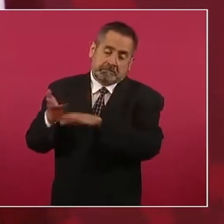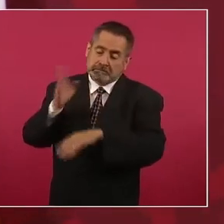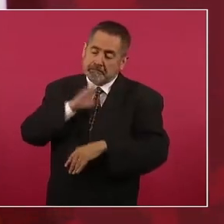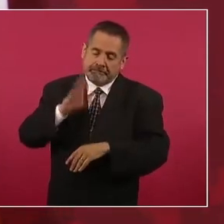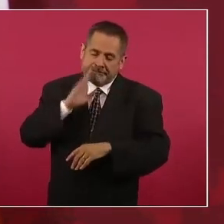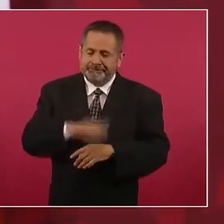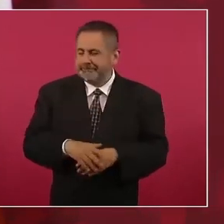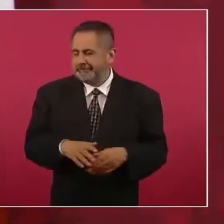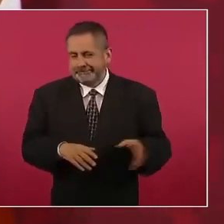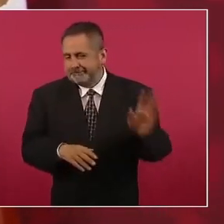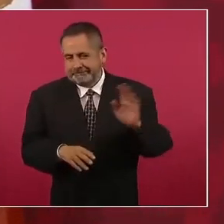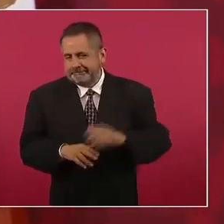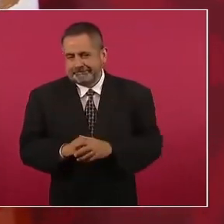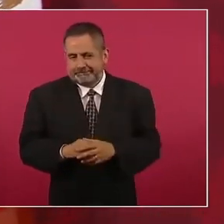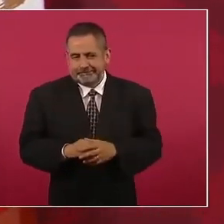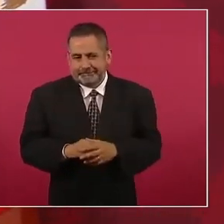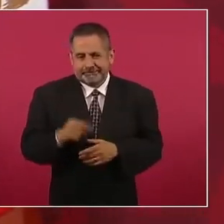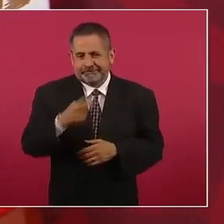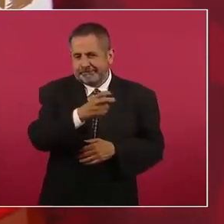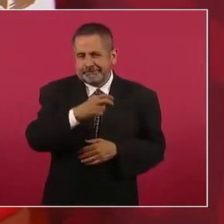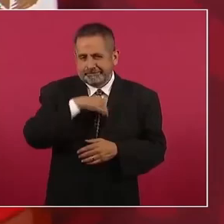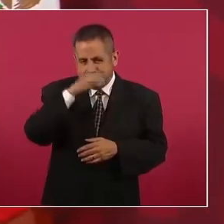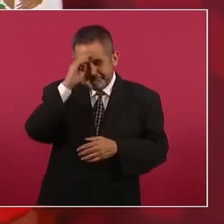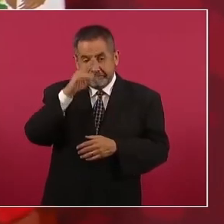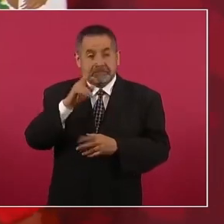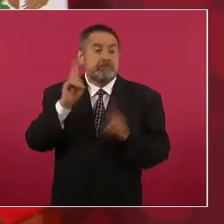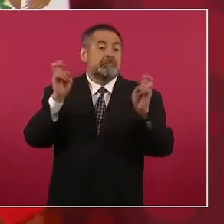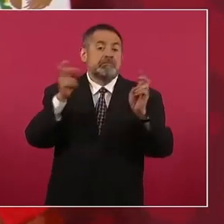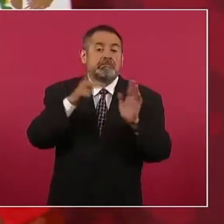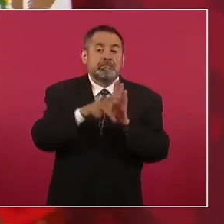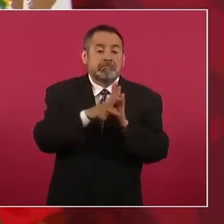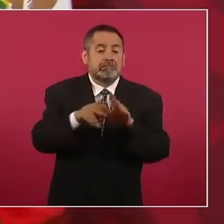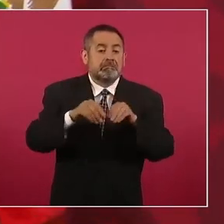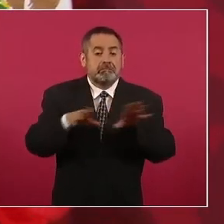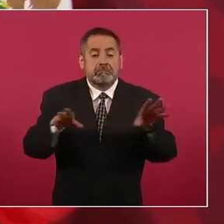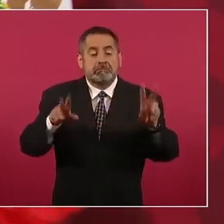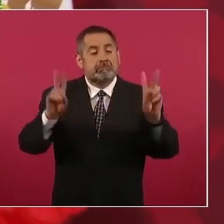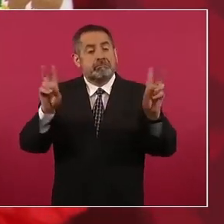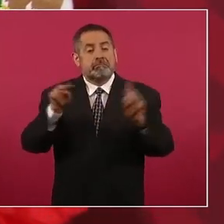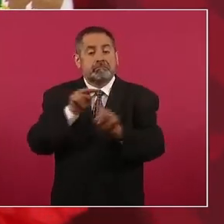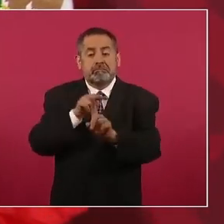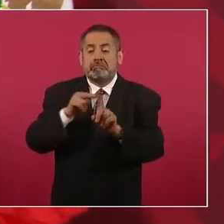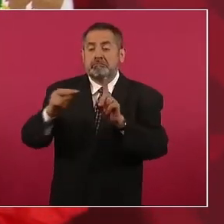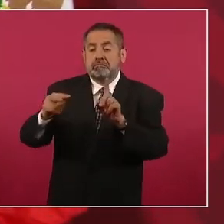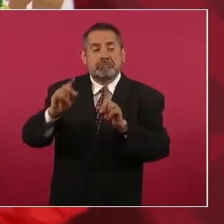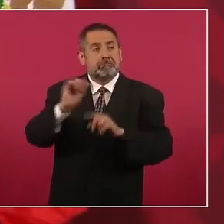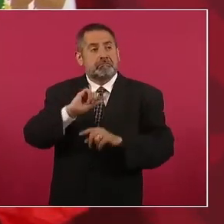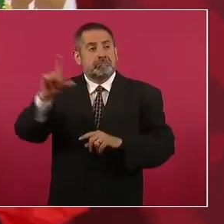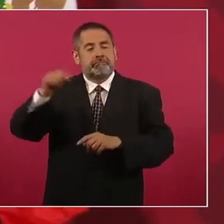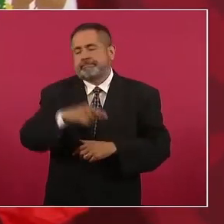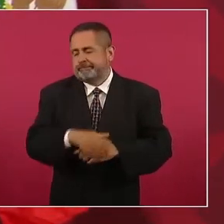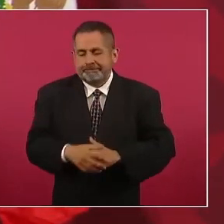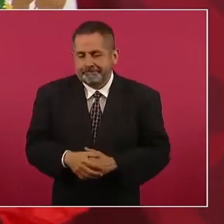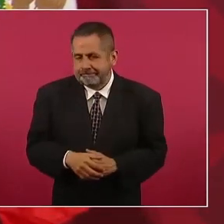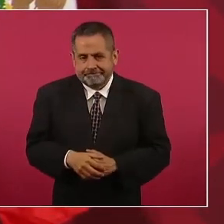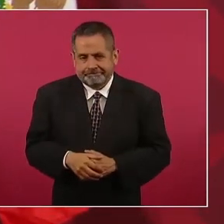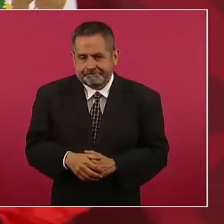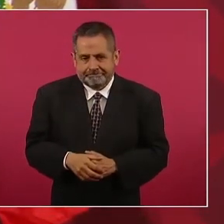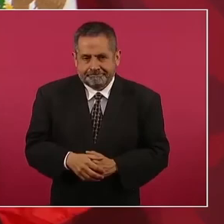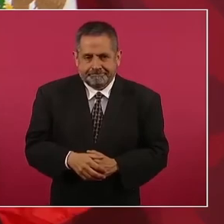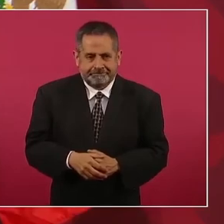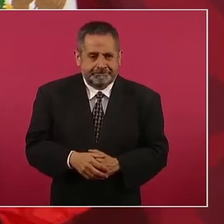y supuestamente con eso están haciendo un periodismo objetivo y profesional,